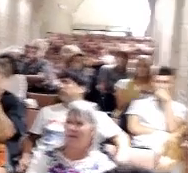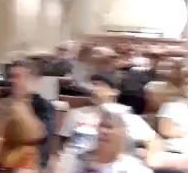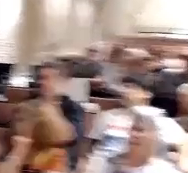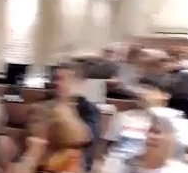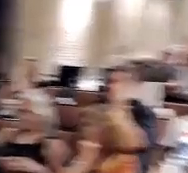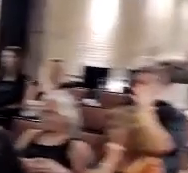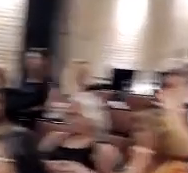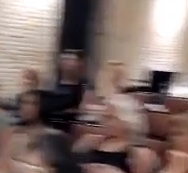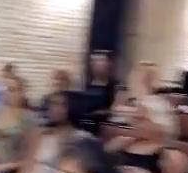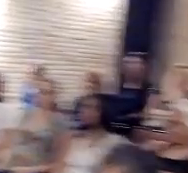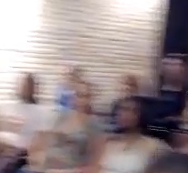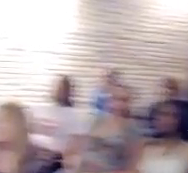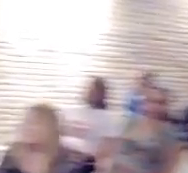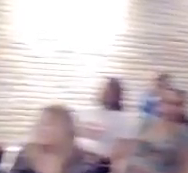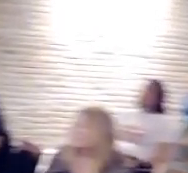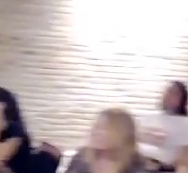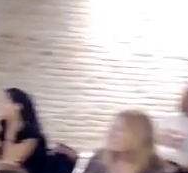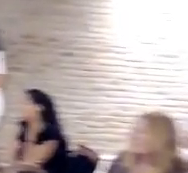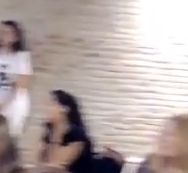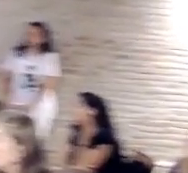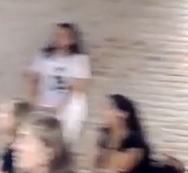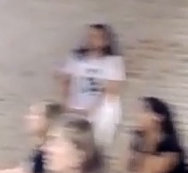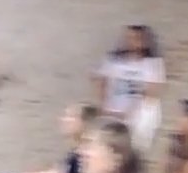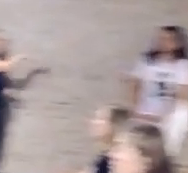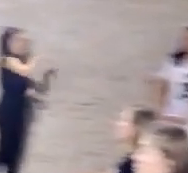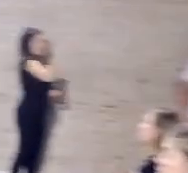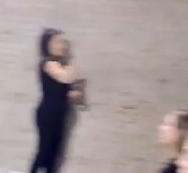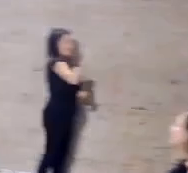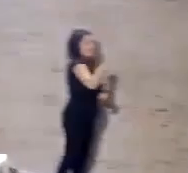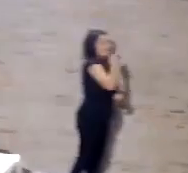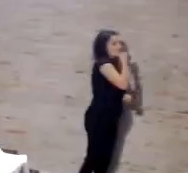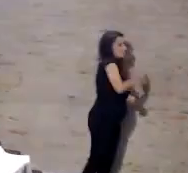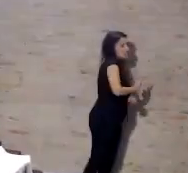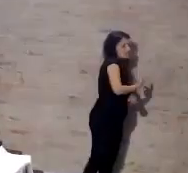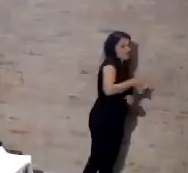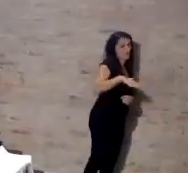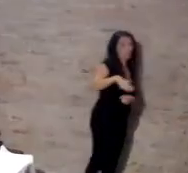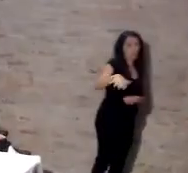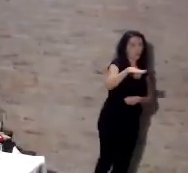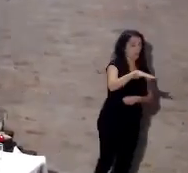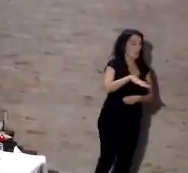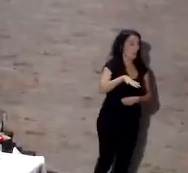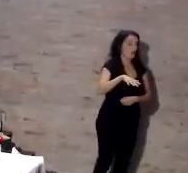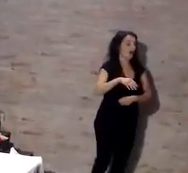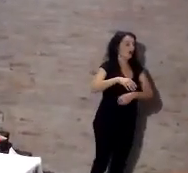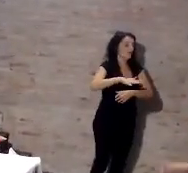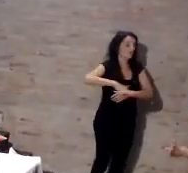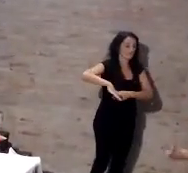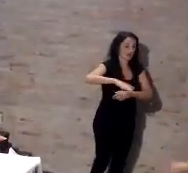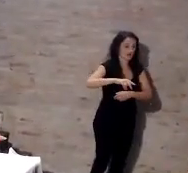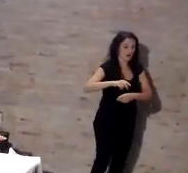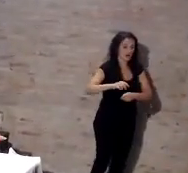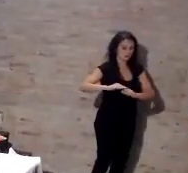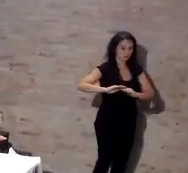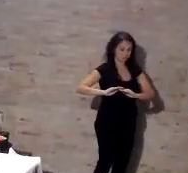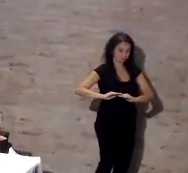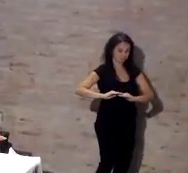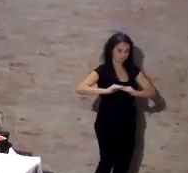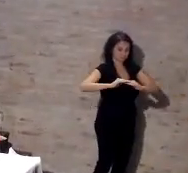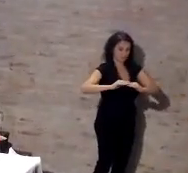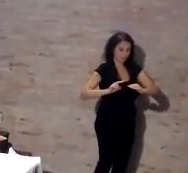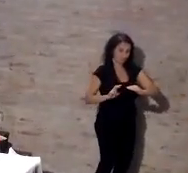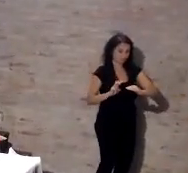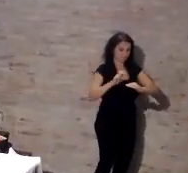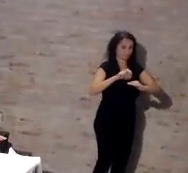colectivo en el centro que en un barrio eh Porque no tenés sí no O no tenés cordón eh Y ya no puedes